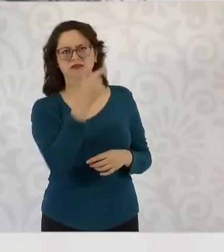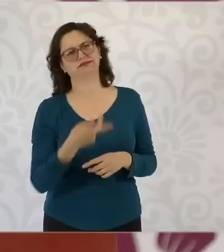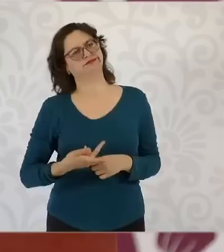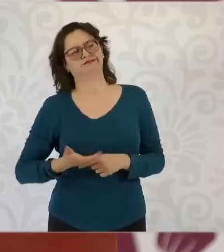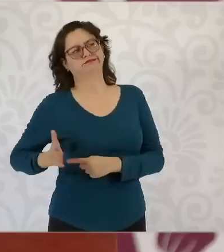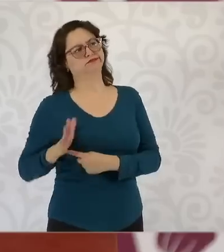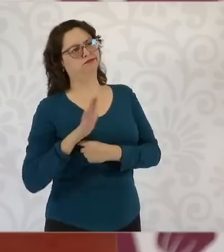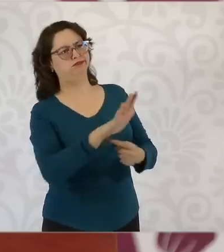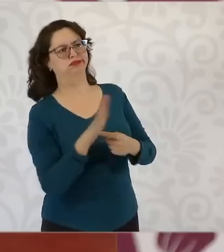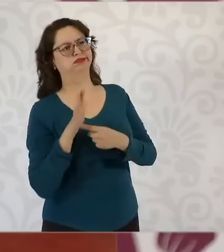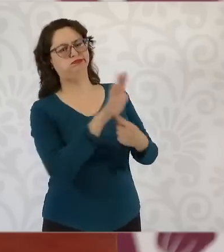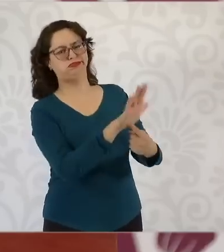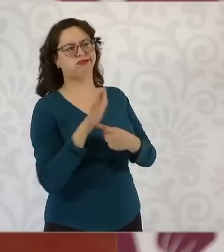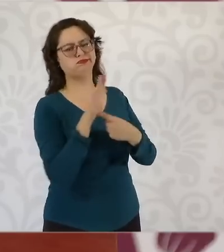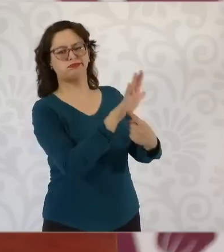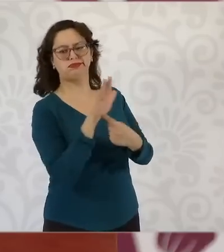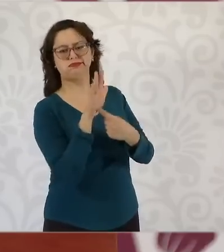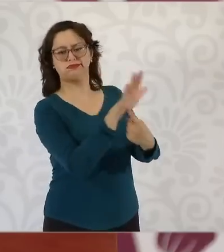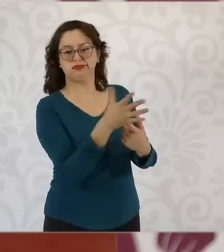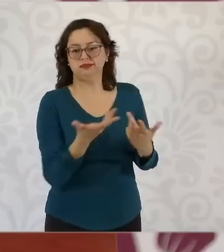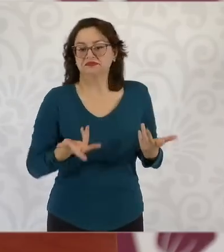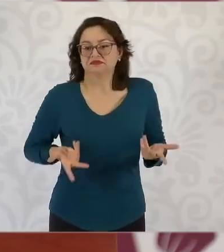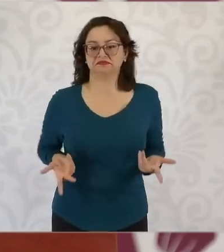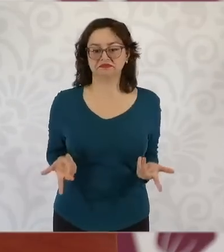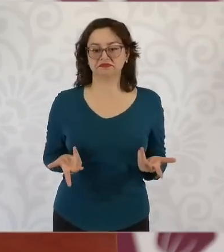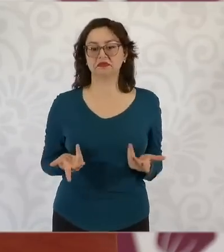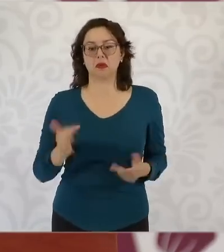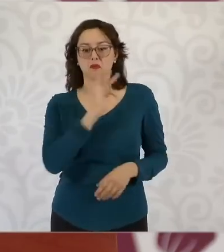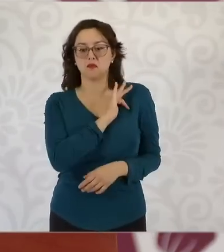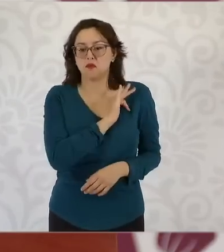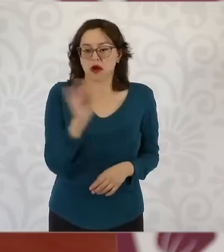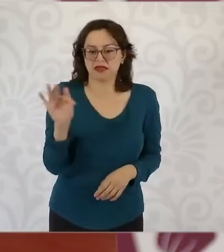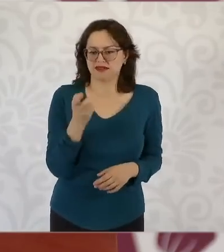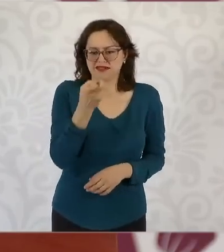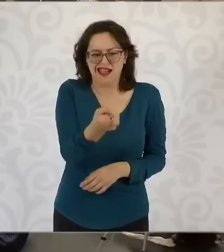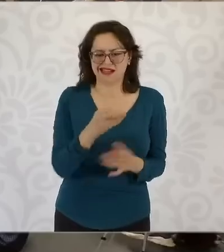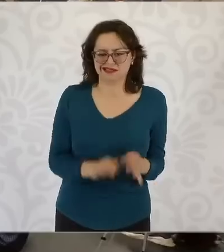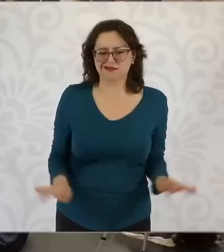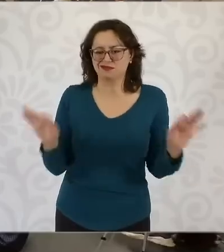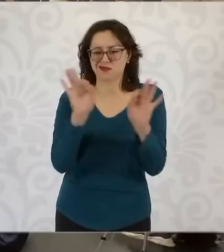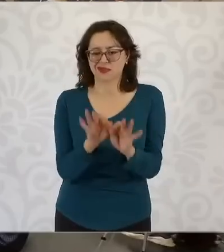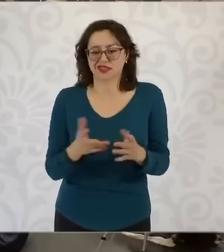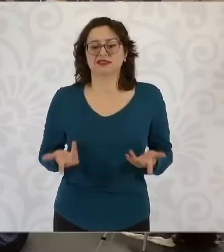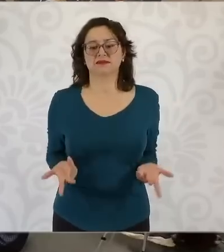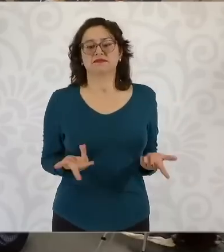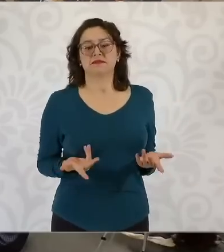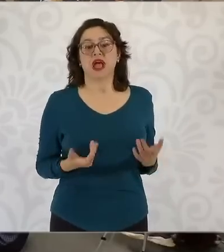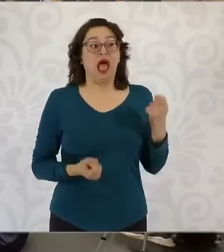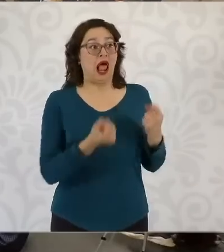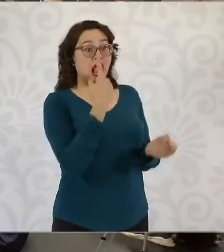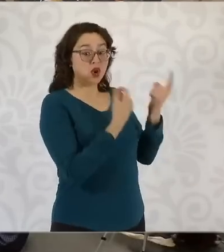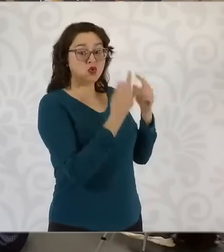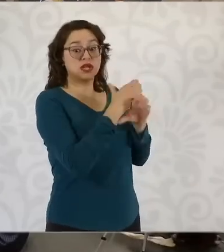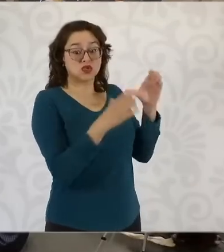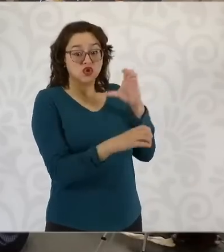esa medida, digo, habrá cosas que se digan que no tienen implicaciones, pero hay otras que sí. Entonces,